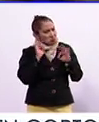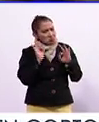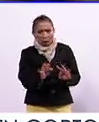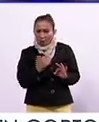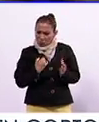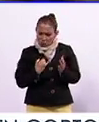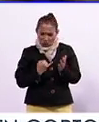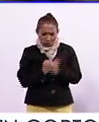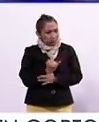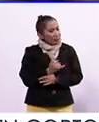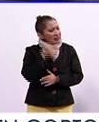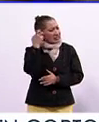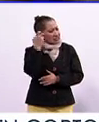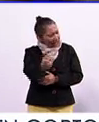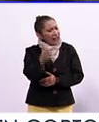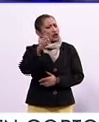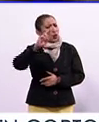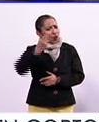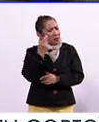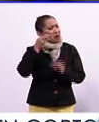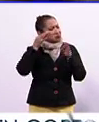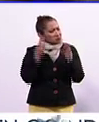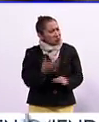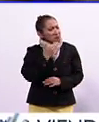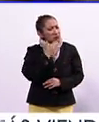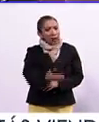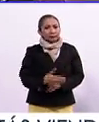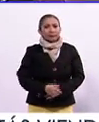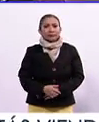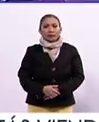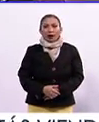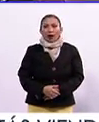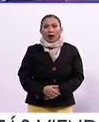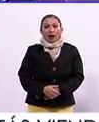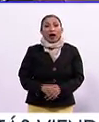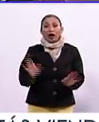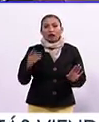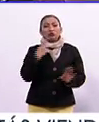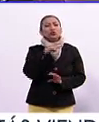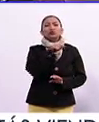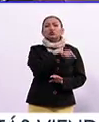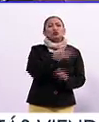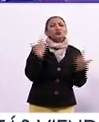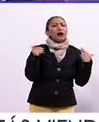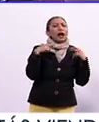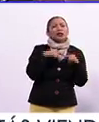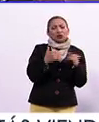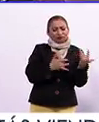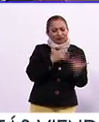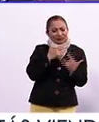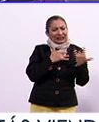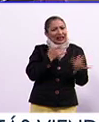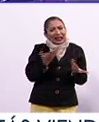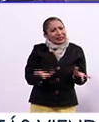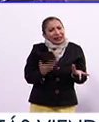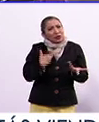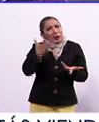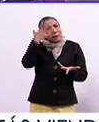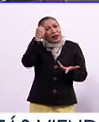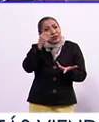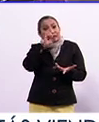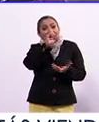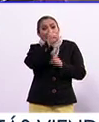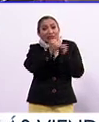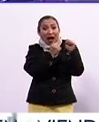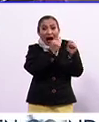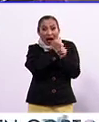así rotundamente. Esta sí es una universidad. Su vida como docente, ¿qué le ha dejado ser docente? Más de